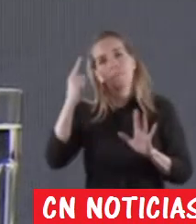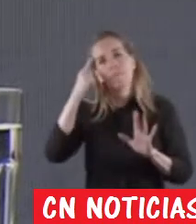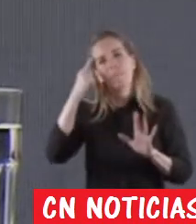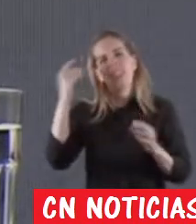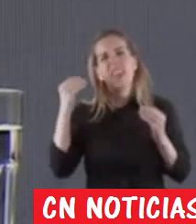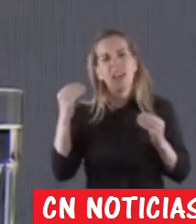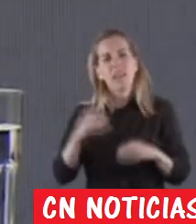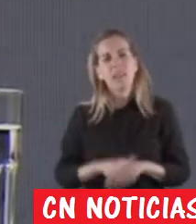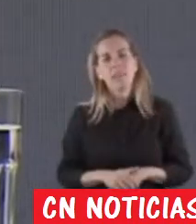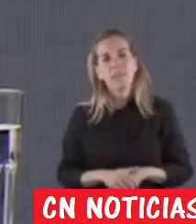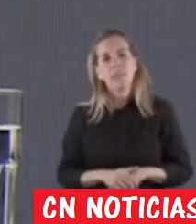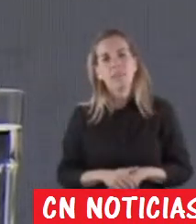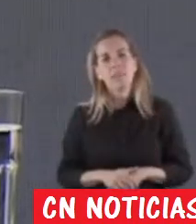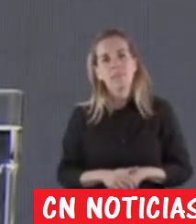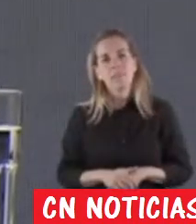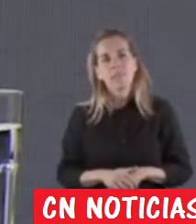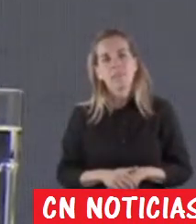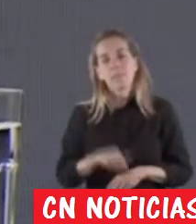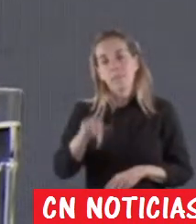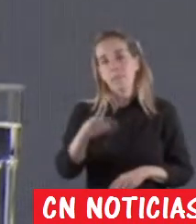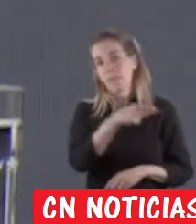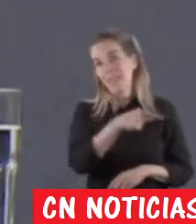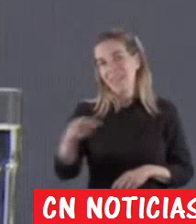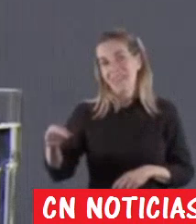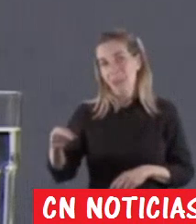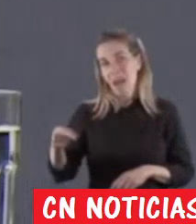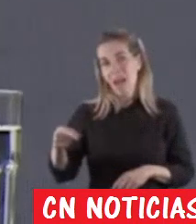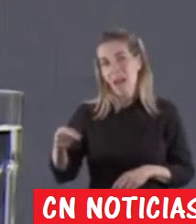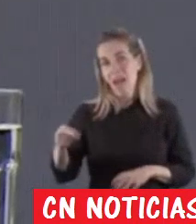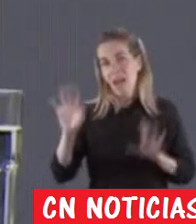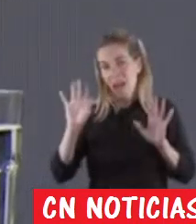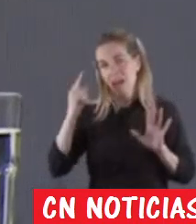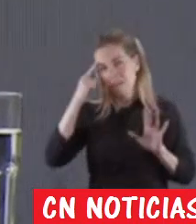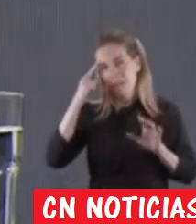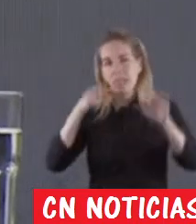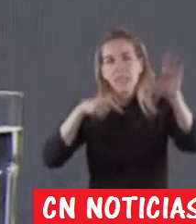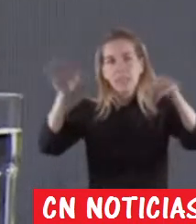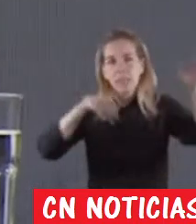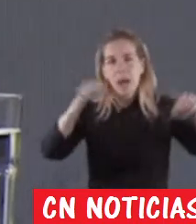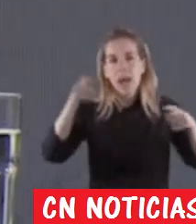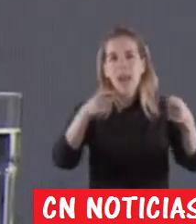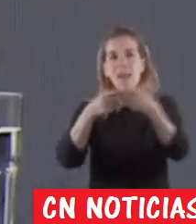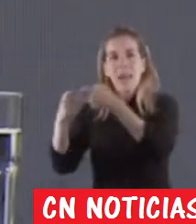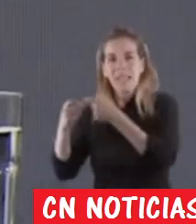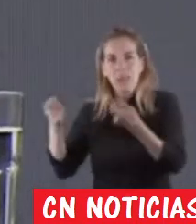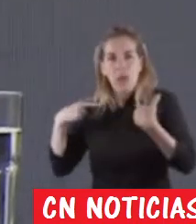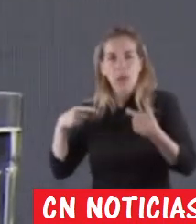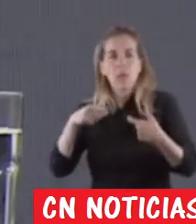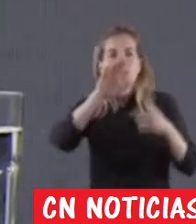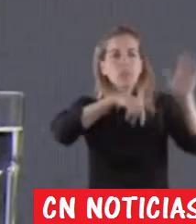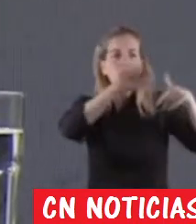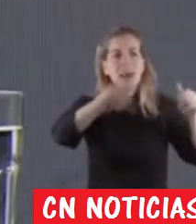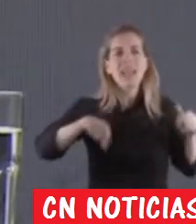que es en el transcurso de esta semana convocar a los empresarios, convocar a los sindicalistas de la